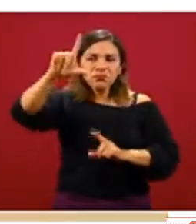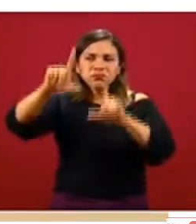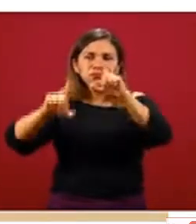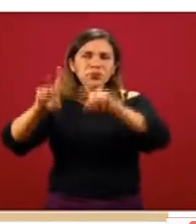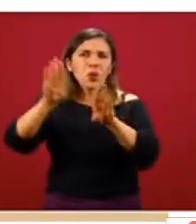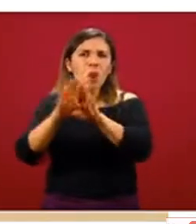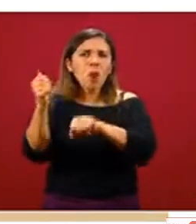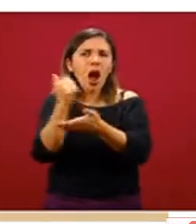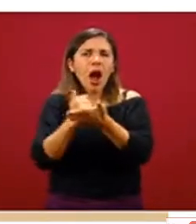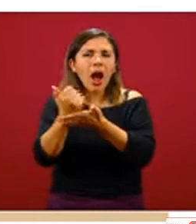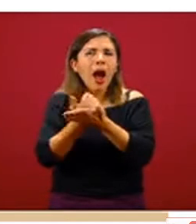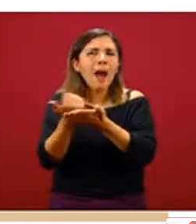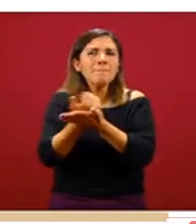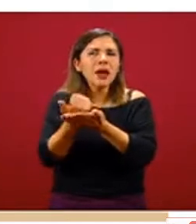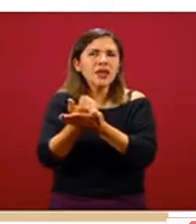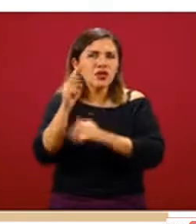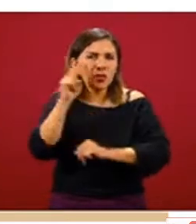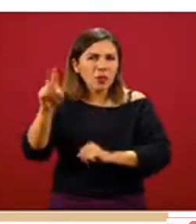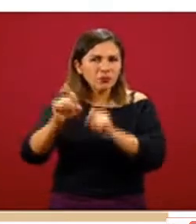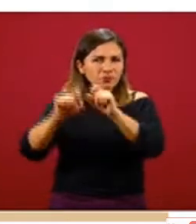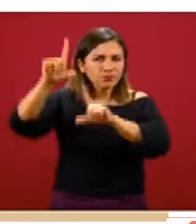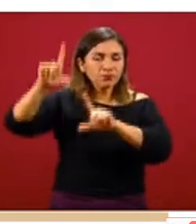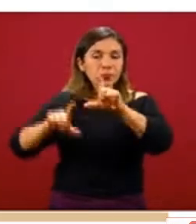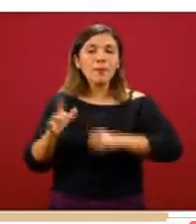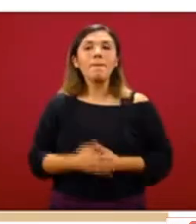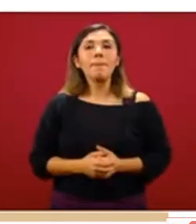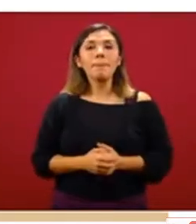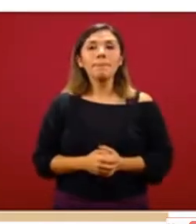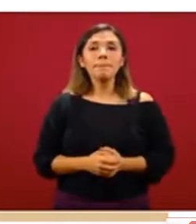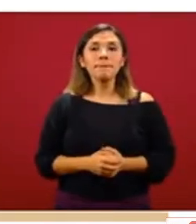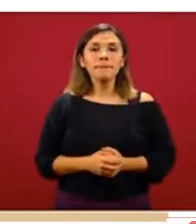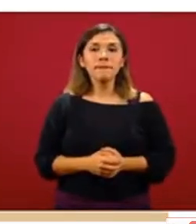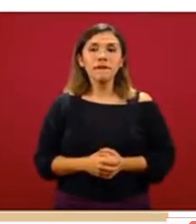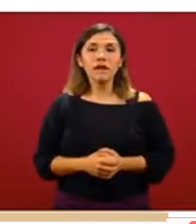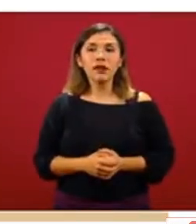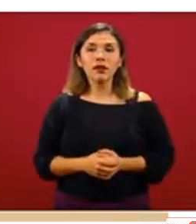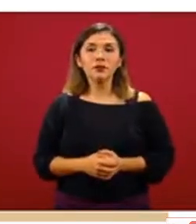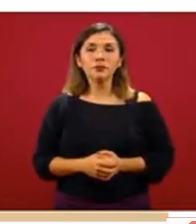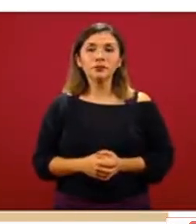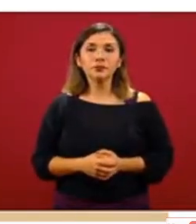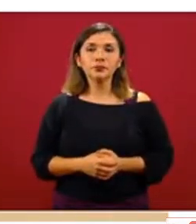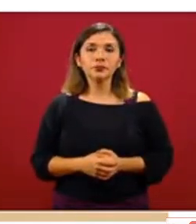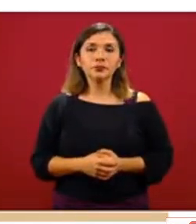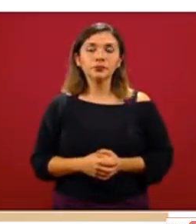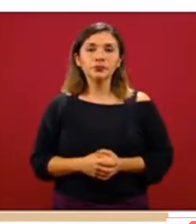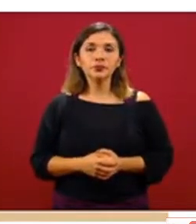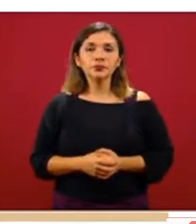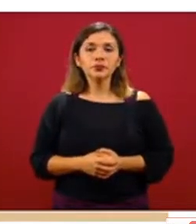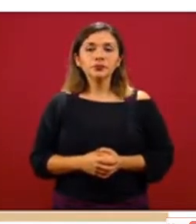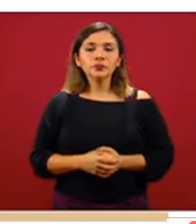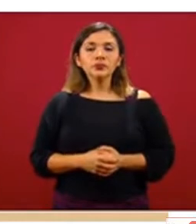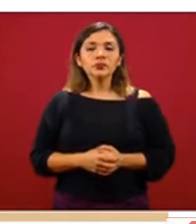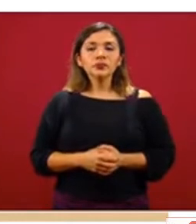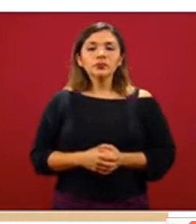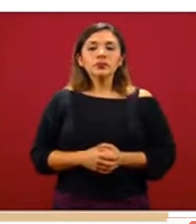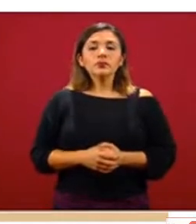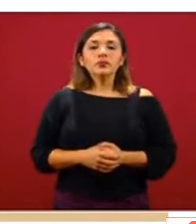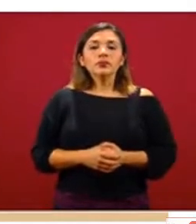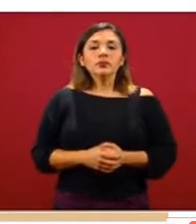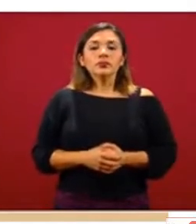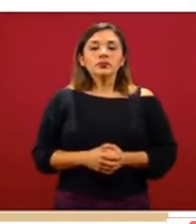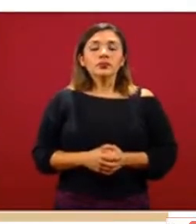tendencia cuando vemos las 2 barras. Si vemos la siguiente diapositiva, tenemos la carga acumulada de